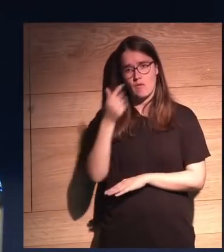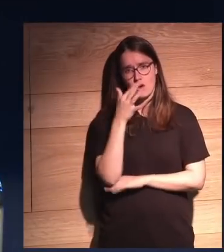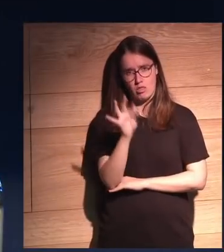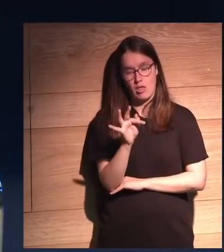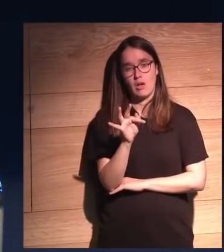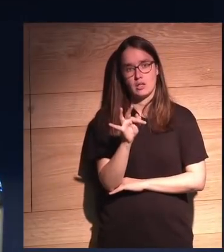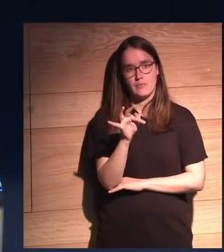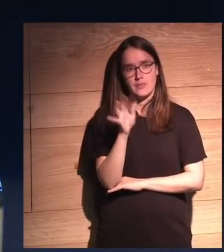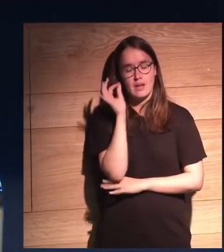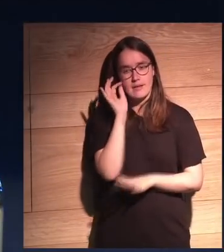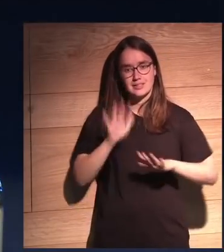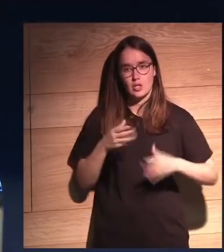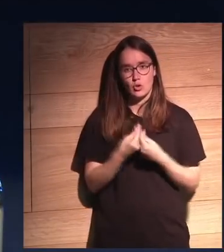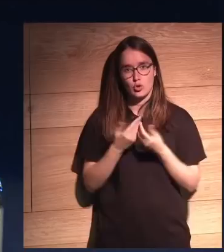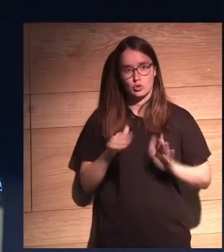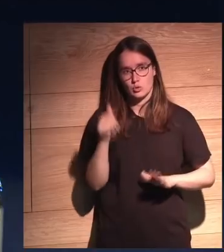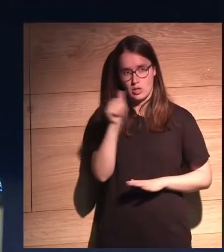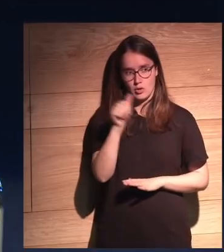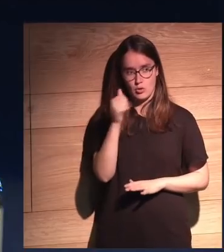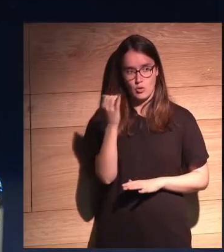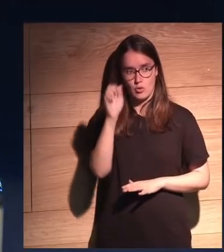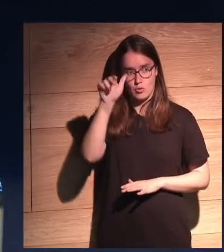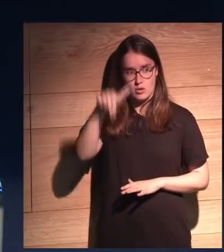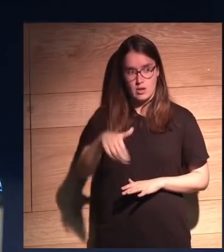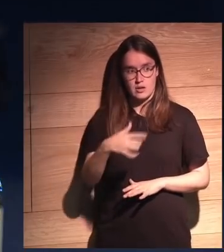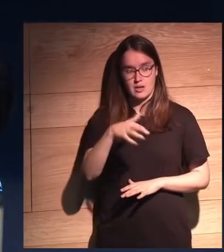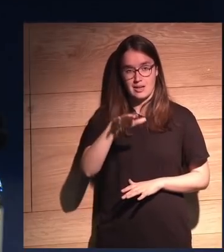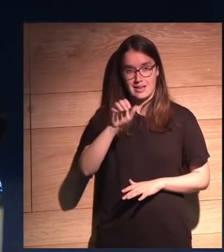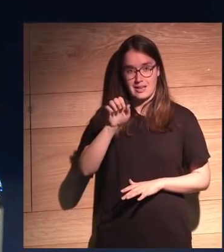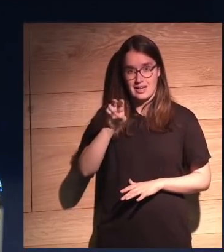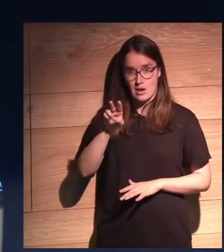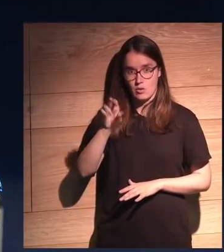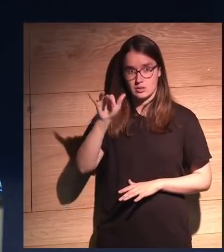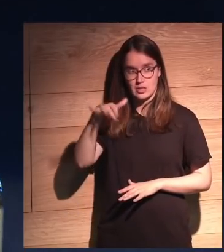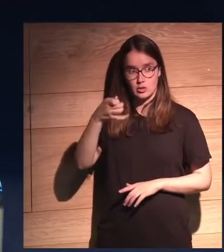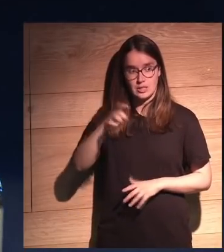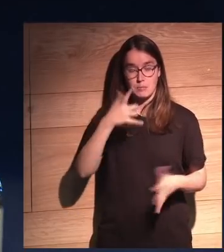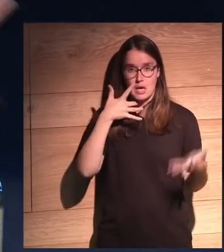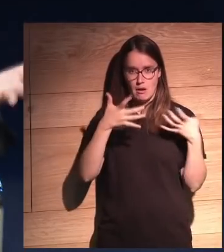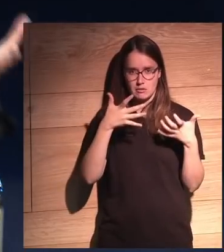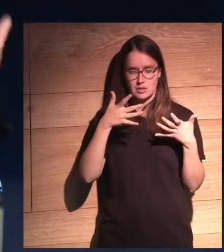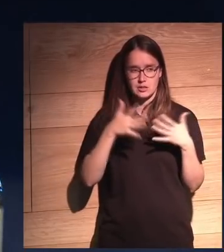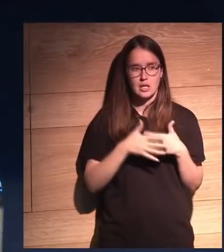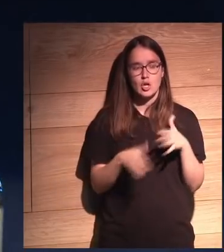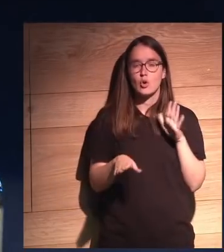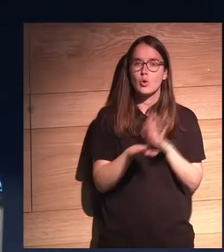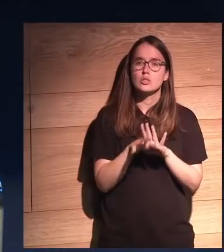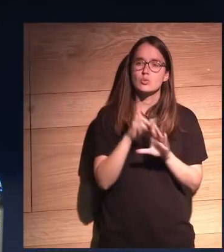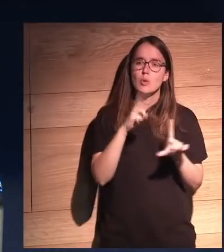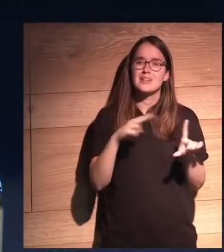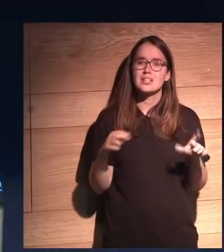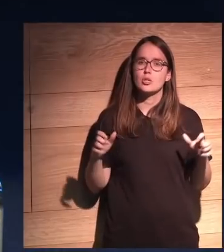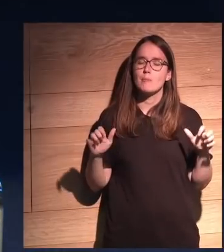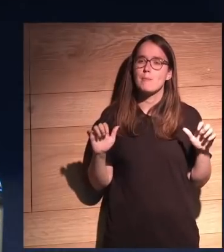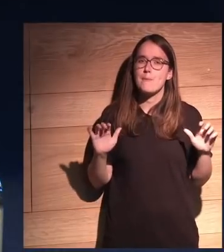Francia, ella se quedó aquí con su hijo, con Julián Grau Santos, que también es artista, y siguió pintando, pero